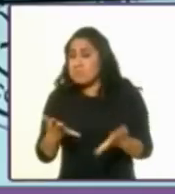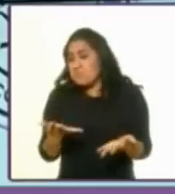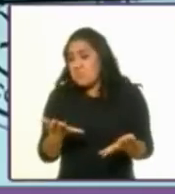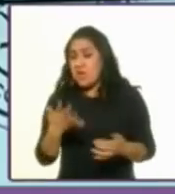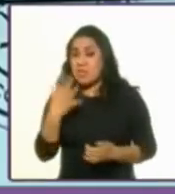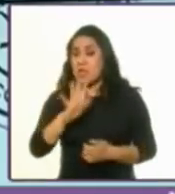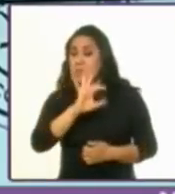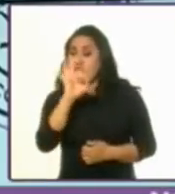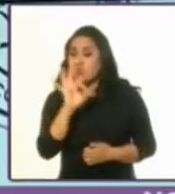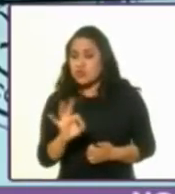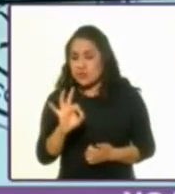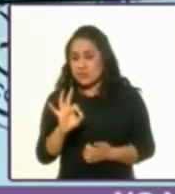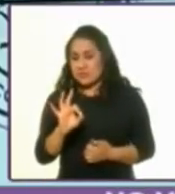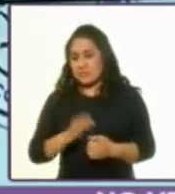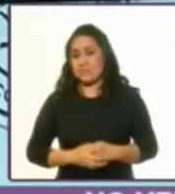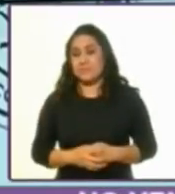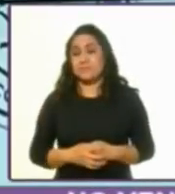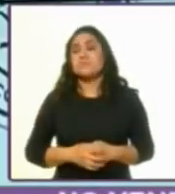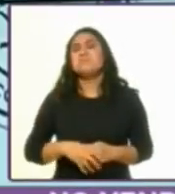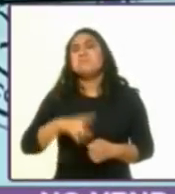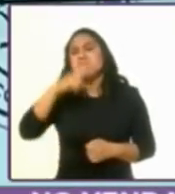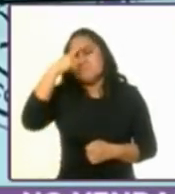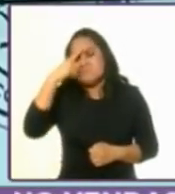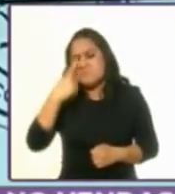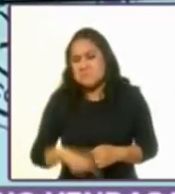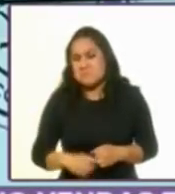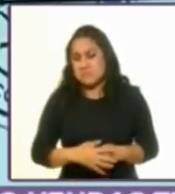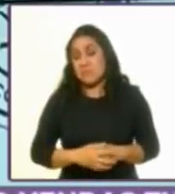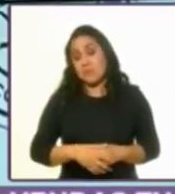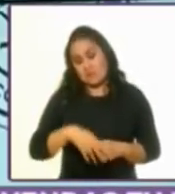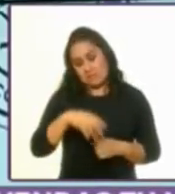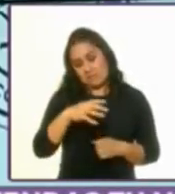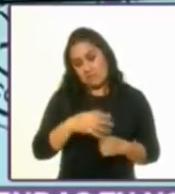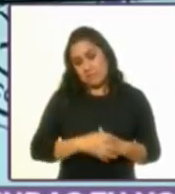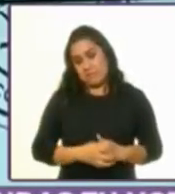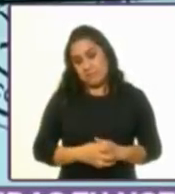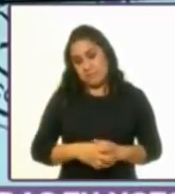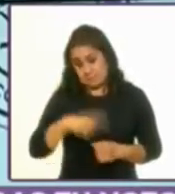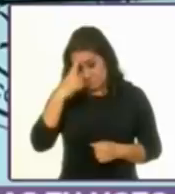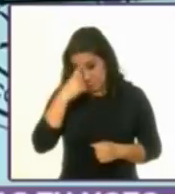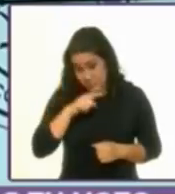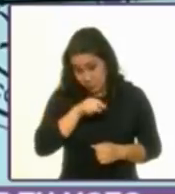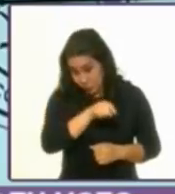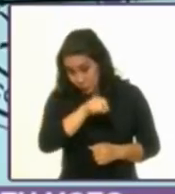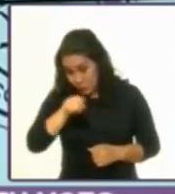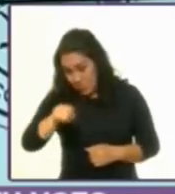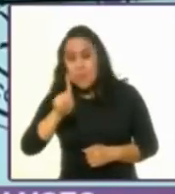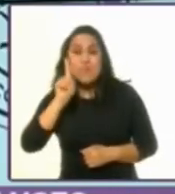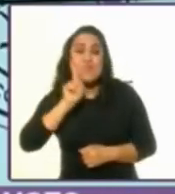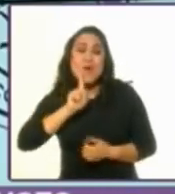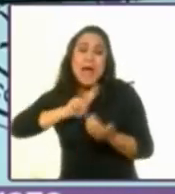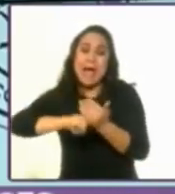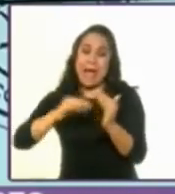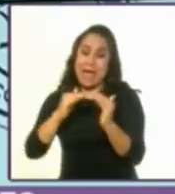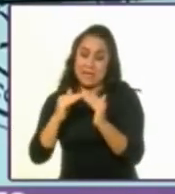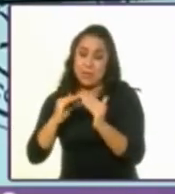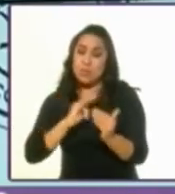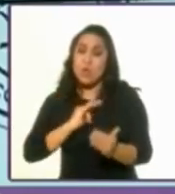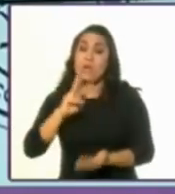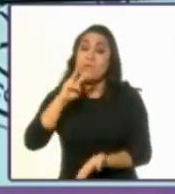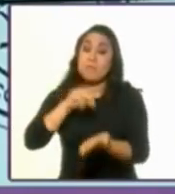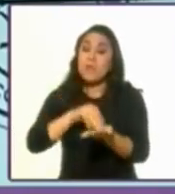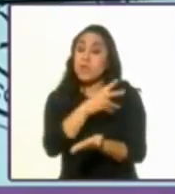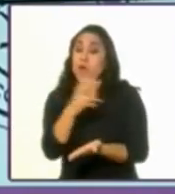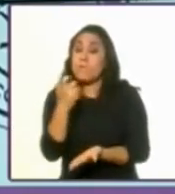del presupuesto para que para darle a ti ama de casa tres mil doscientos pesos